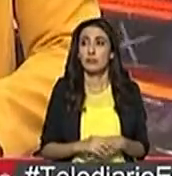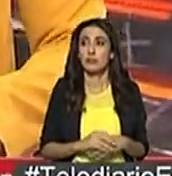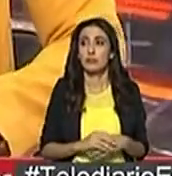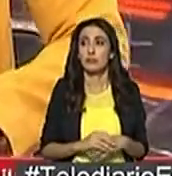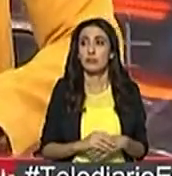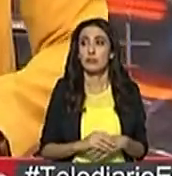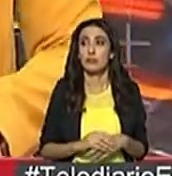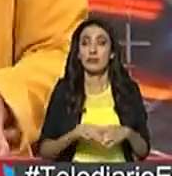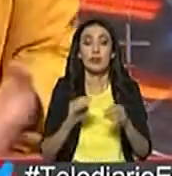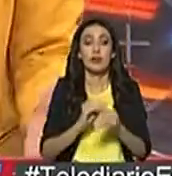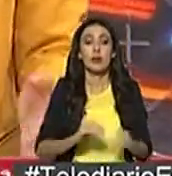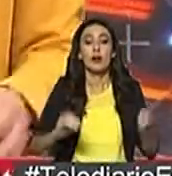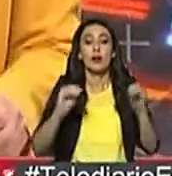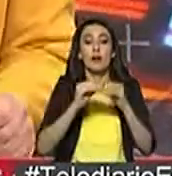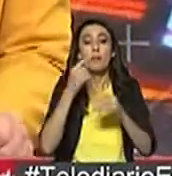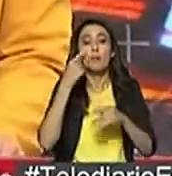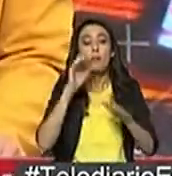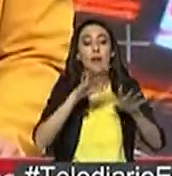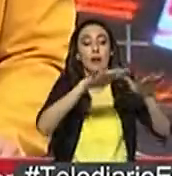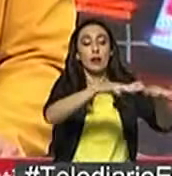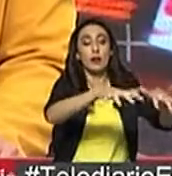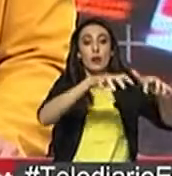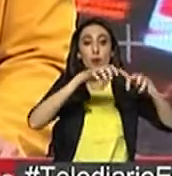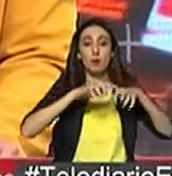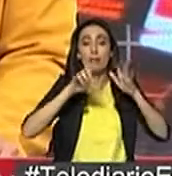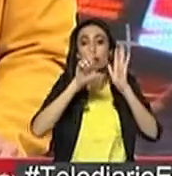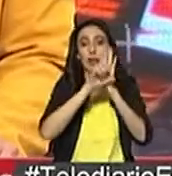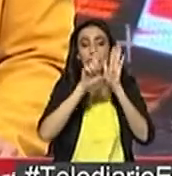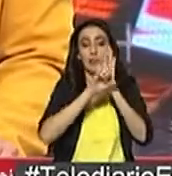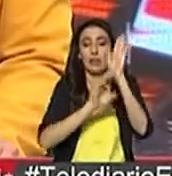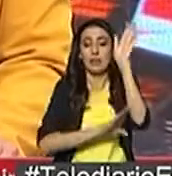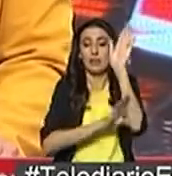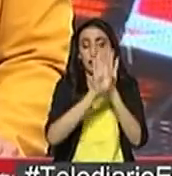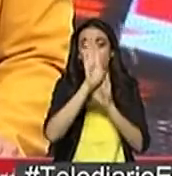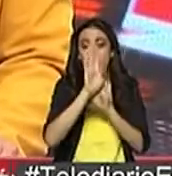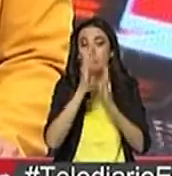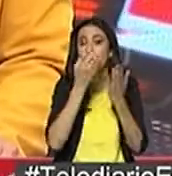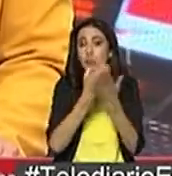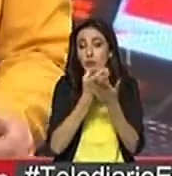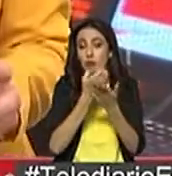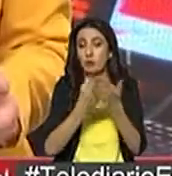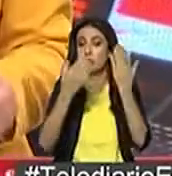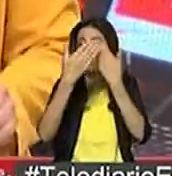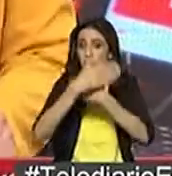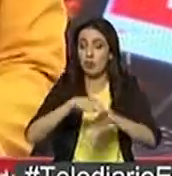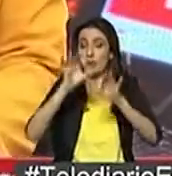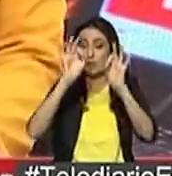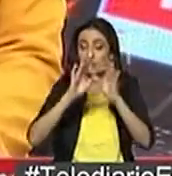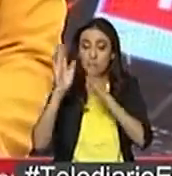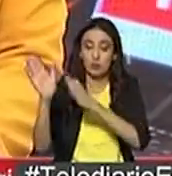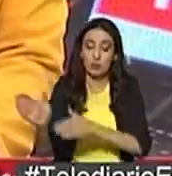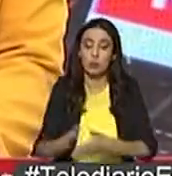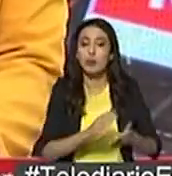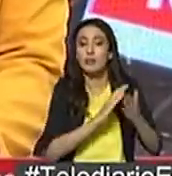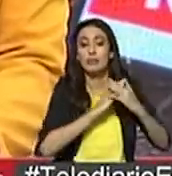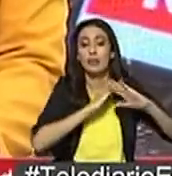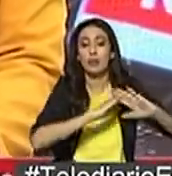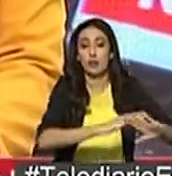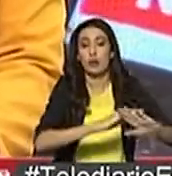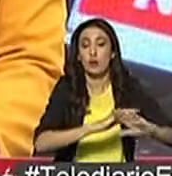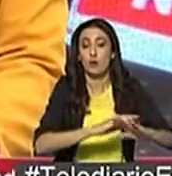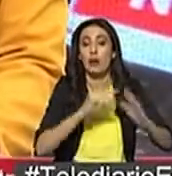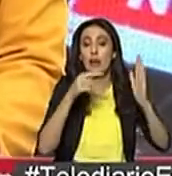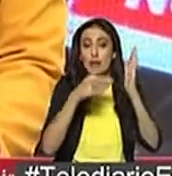los agricultores del país, la ley de crecimiento económico tenía varios aspectos positivos, entre ellos la eliminación del anticipo